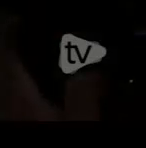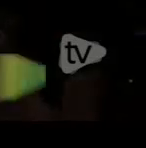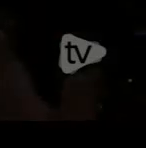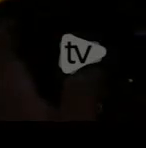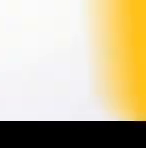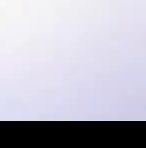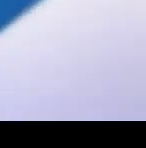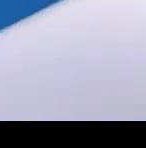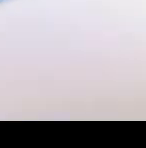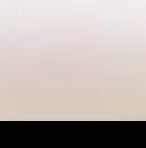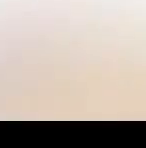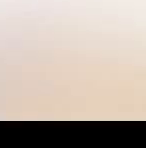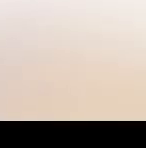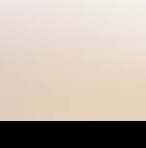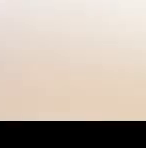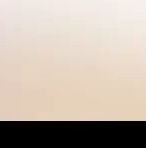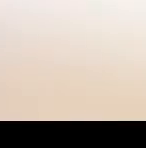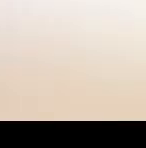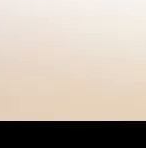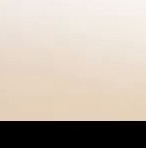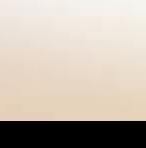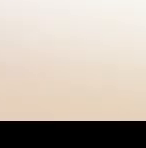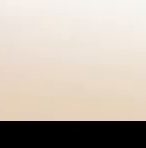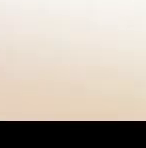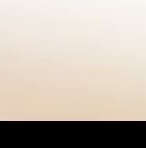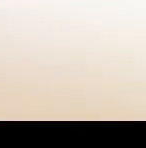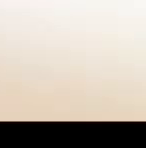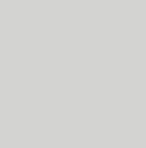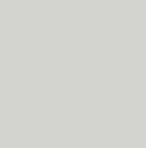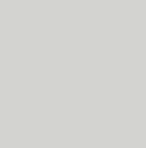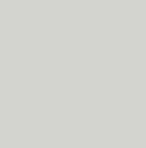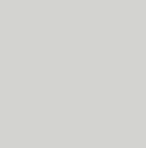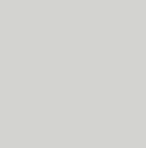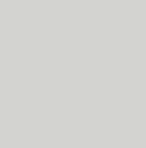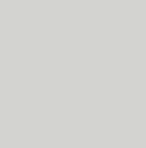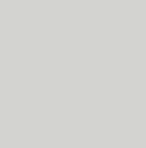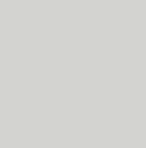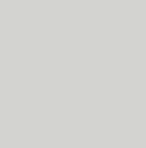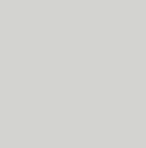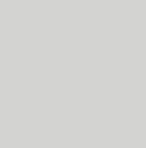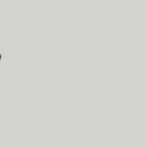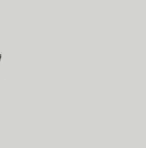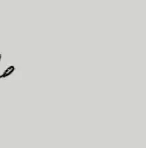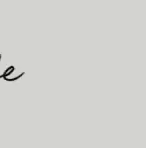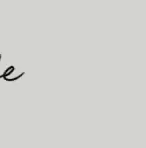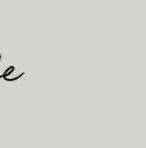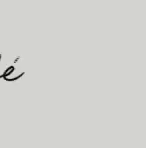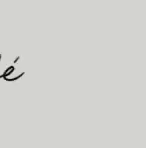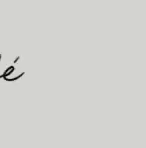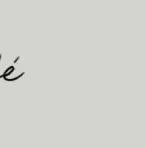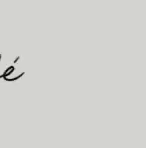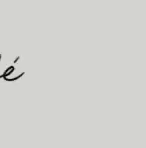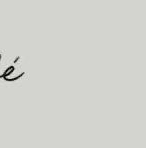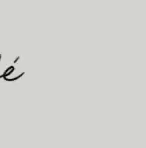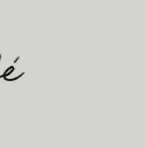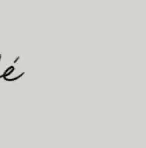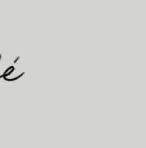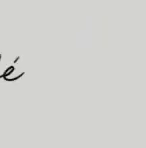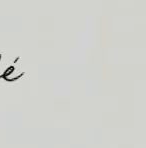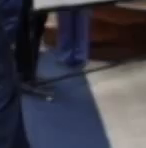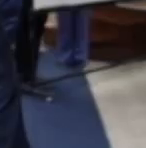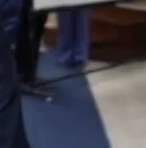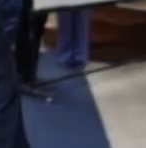Me envolverán las sombras. Este viernes 24 de agosto estarán como invitados en Primera